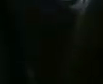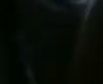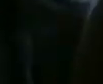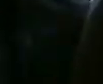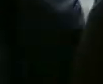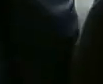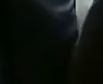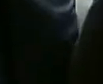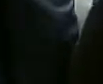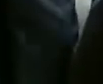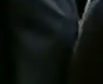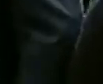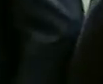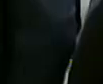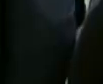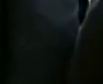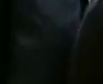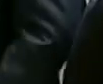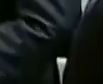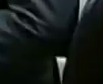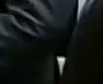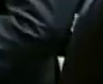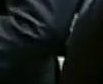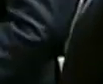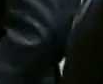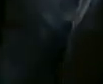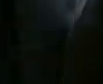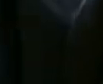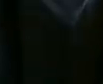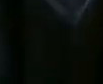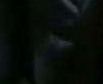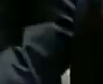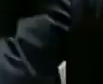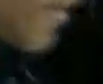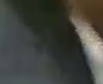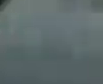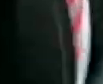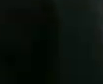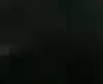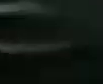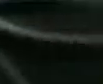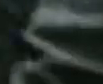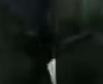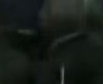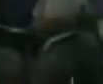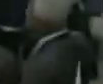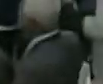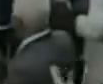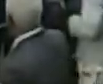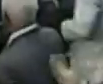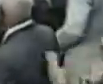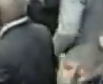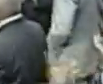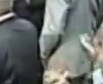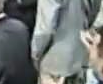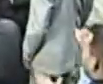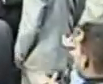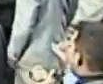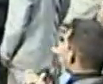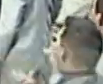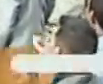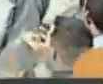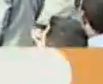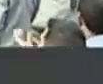la Asamblea Nacional Constituyente ha llegado al hemiciclo para juramentar el día de hoy en sesión a los